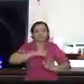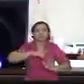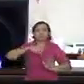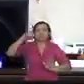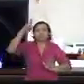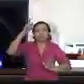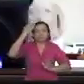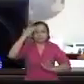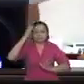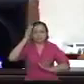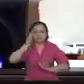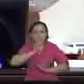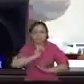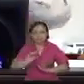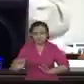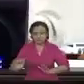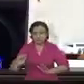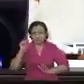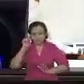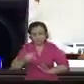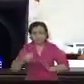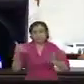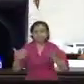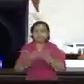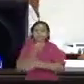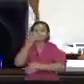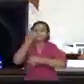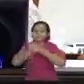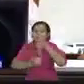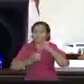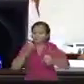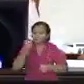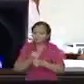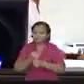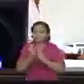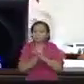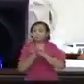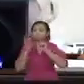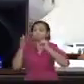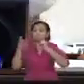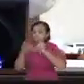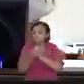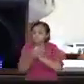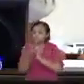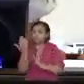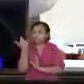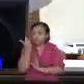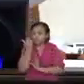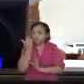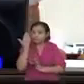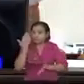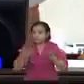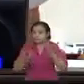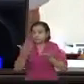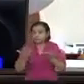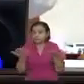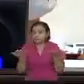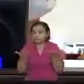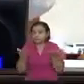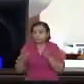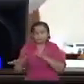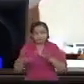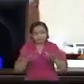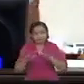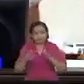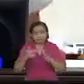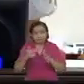Dios, que fue en estos tiempos que vino esta pandemia. Porque si no, no hubiéramos